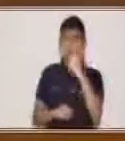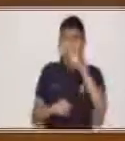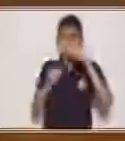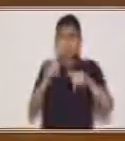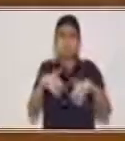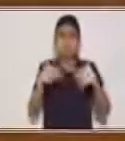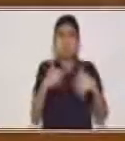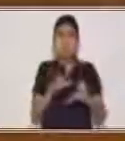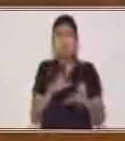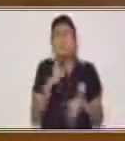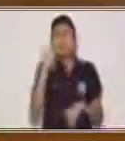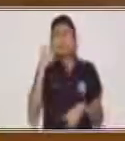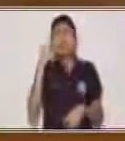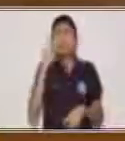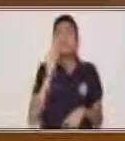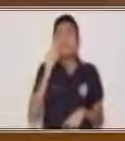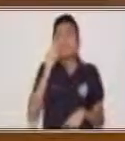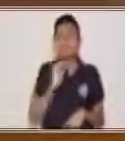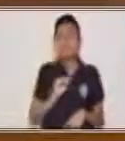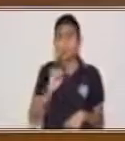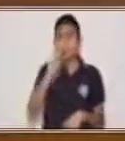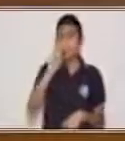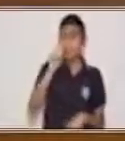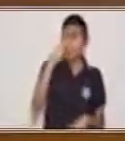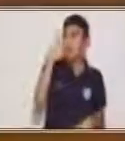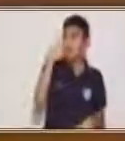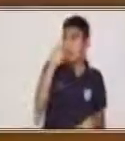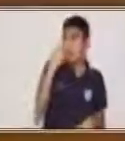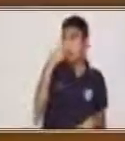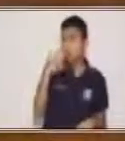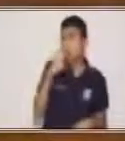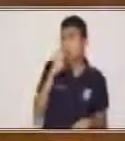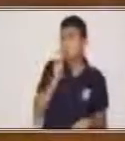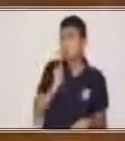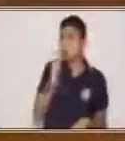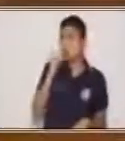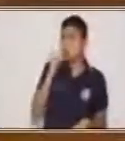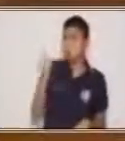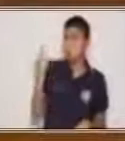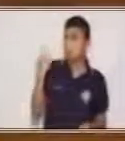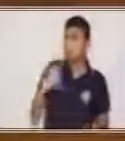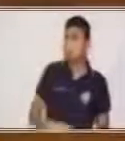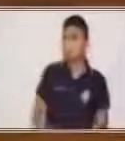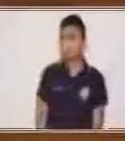a proceder al experimento. Colocarás el vaso tiene que estar seco sobre la vela.